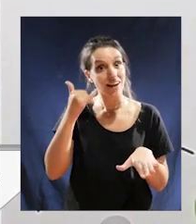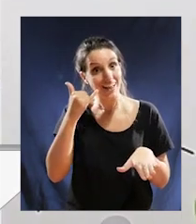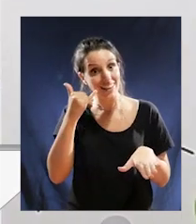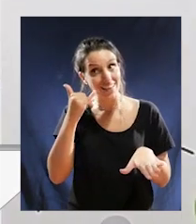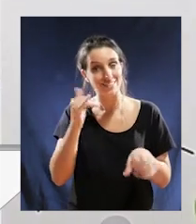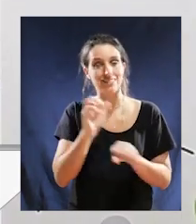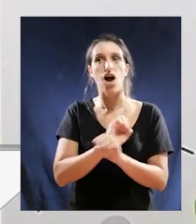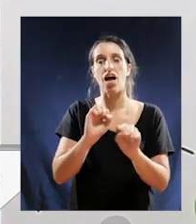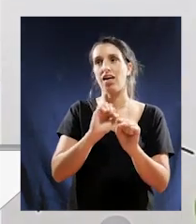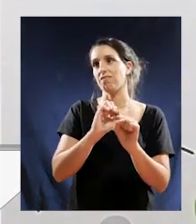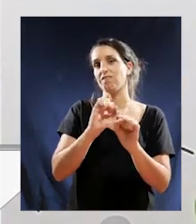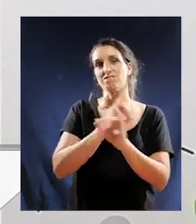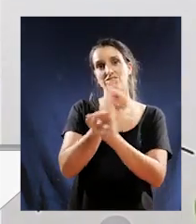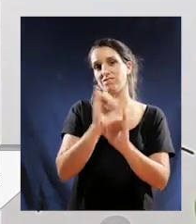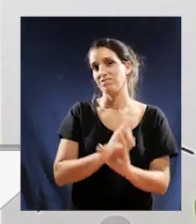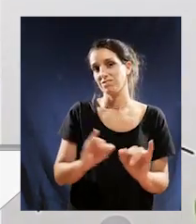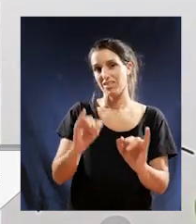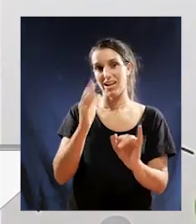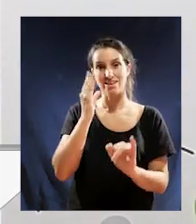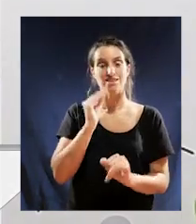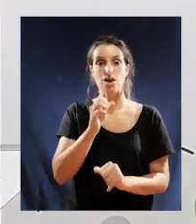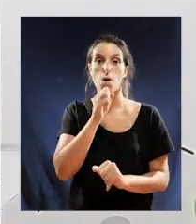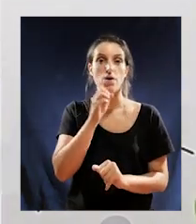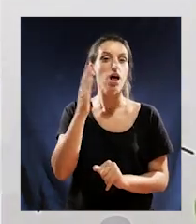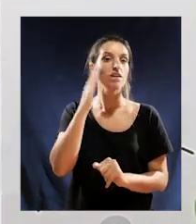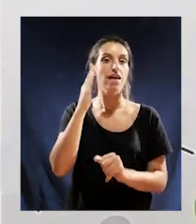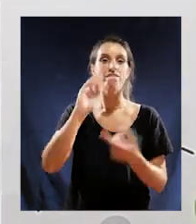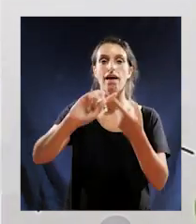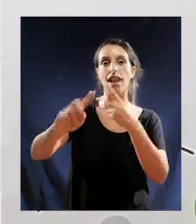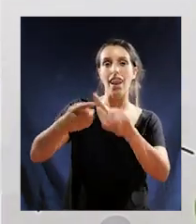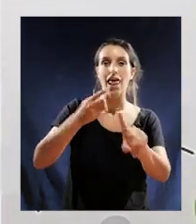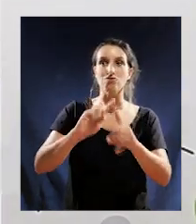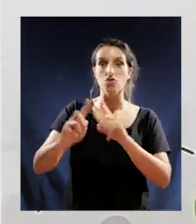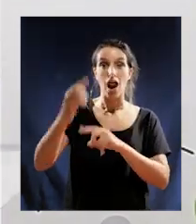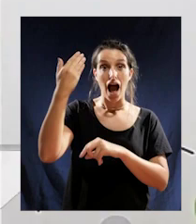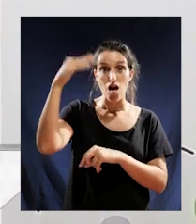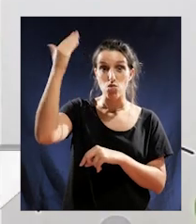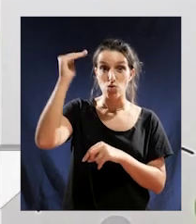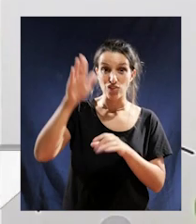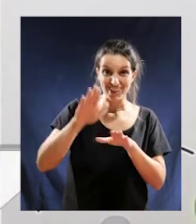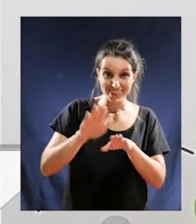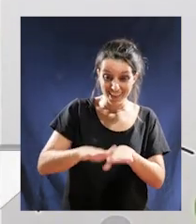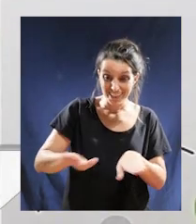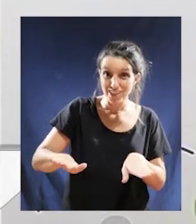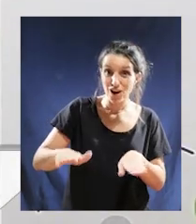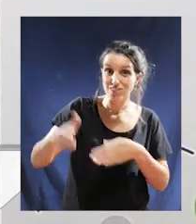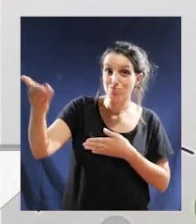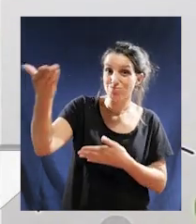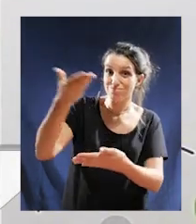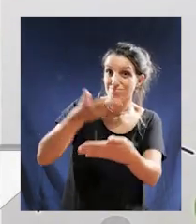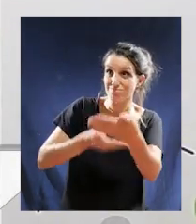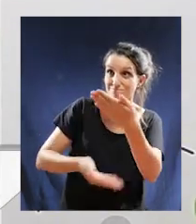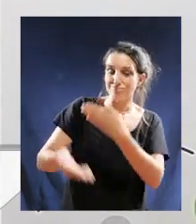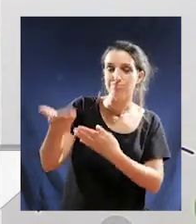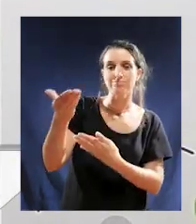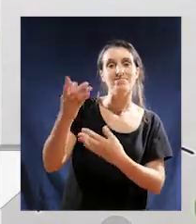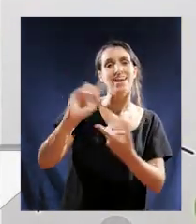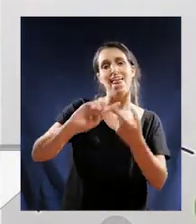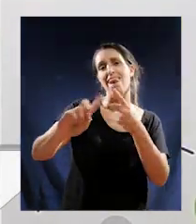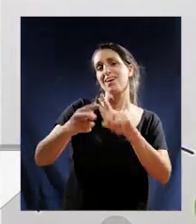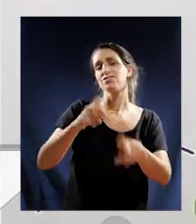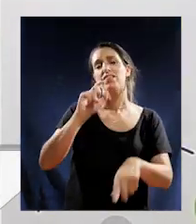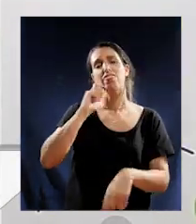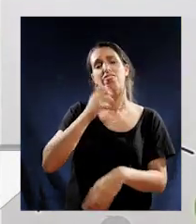chiquitos del otro lado así que sabemos que la relación entre los más grandes y los más chiquitos son